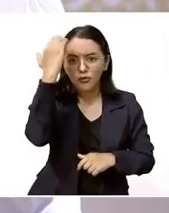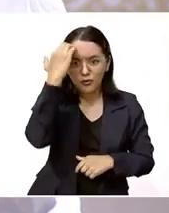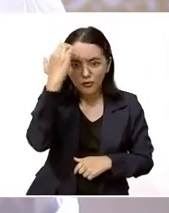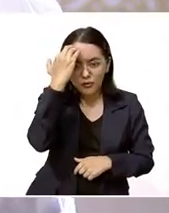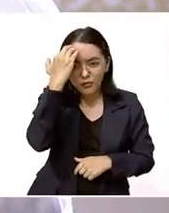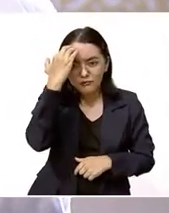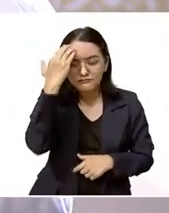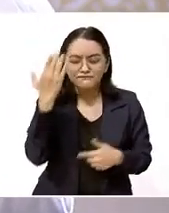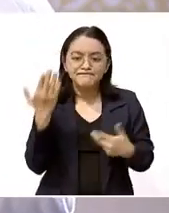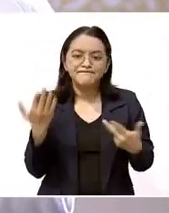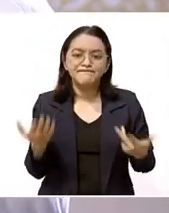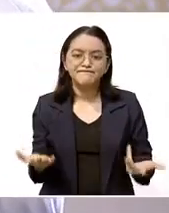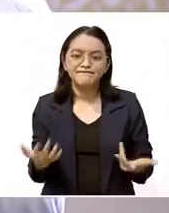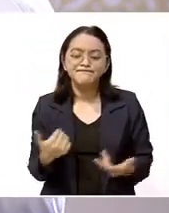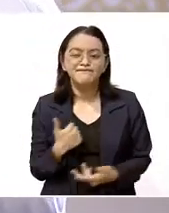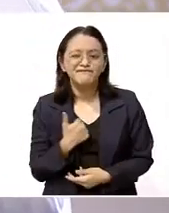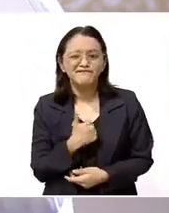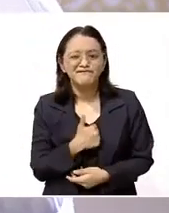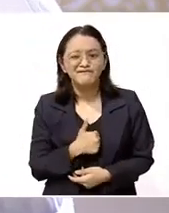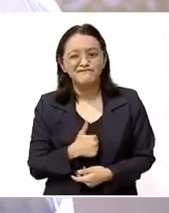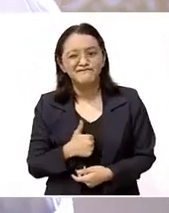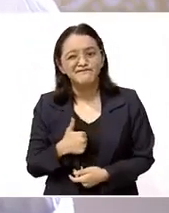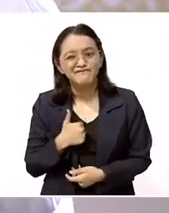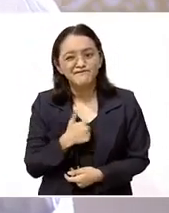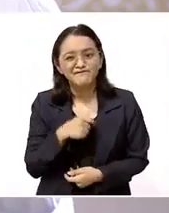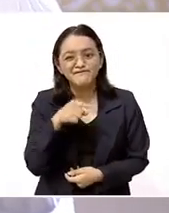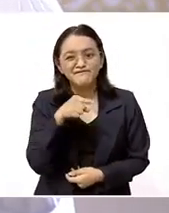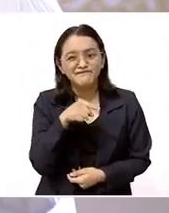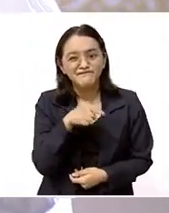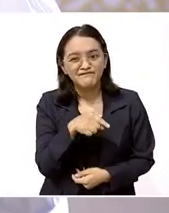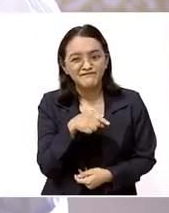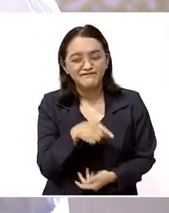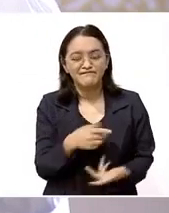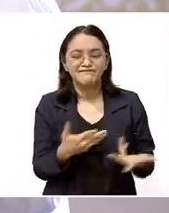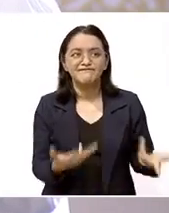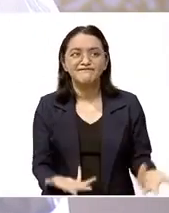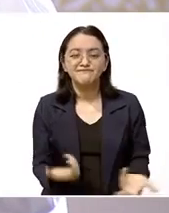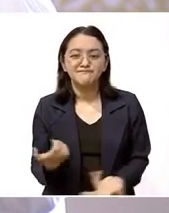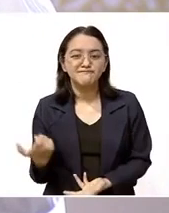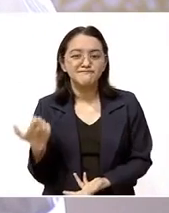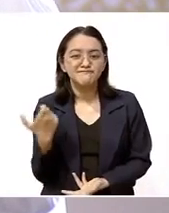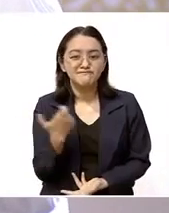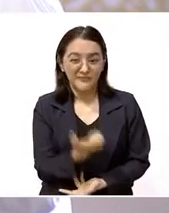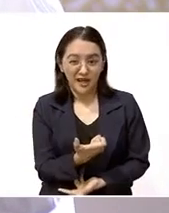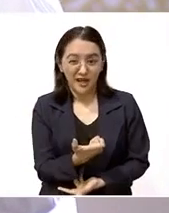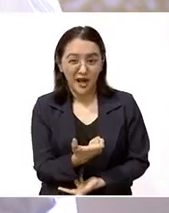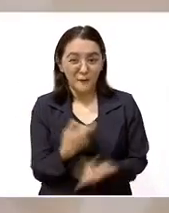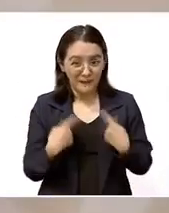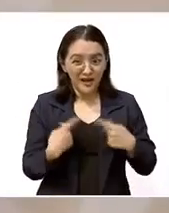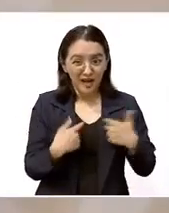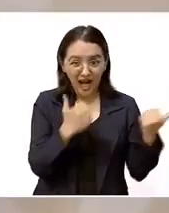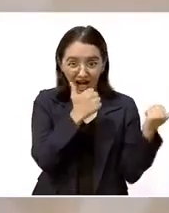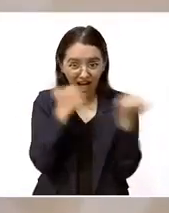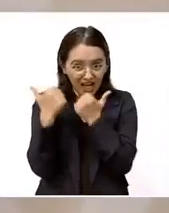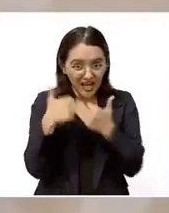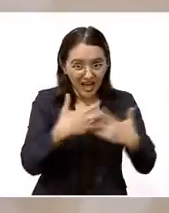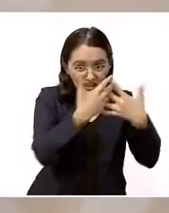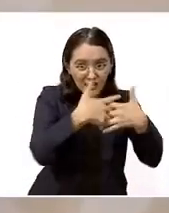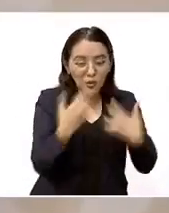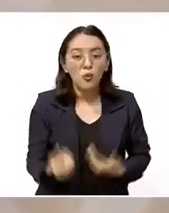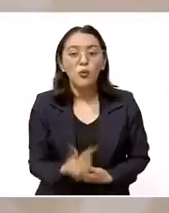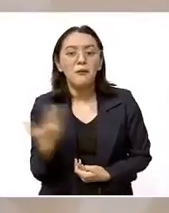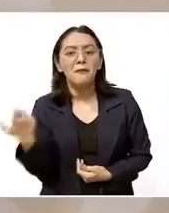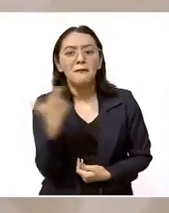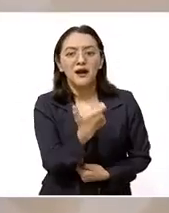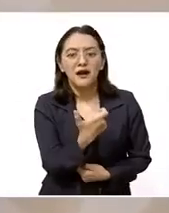lastimosamente, donde llegaron a pagar en ese entonces al cañero 600 pesos